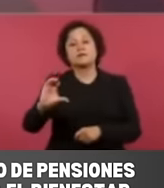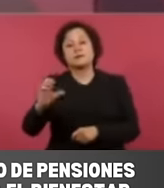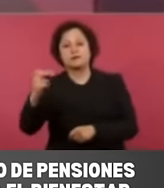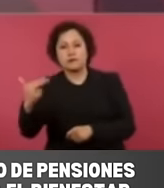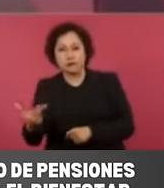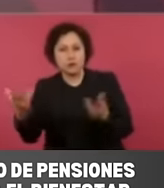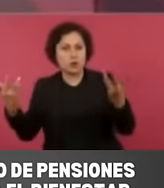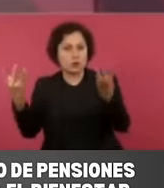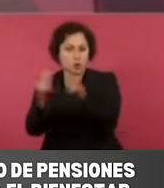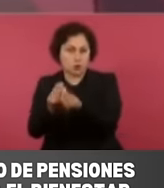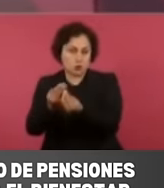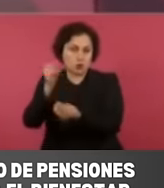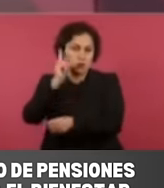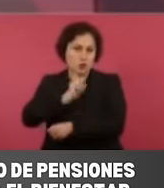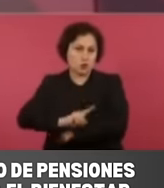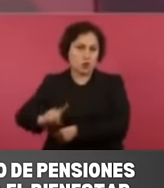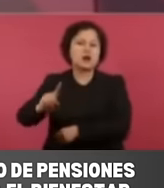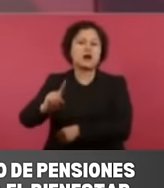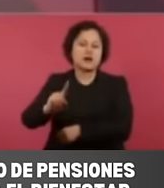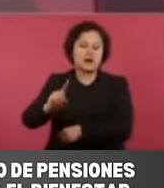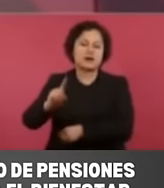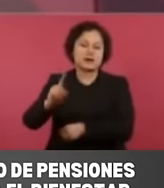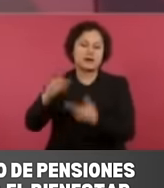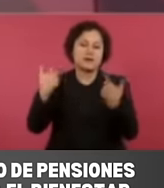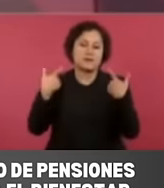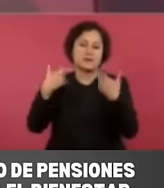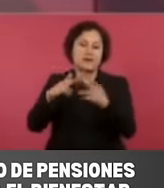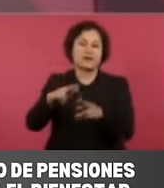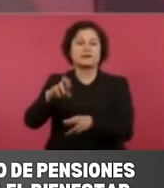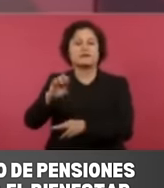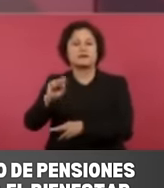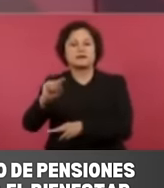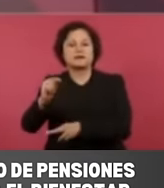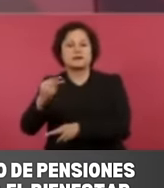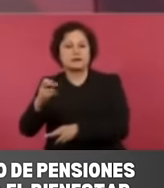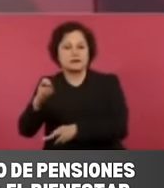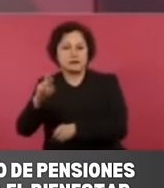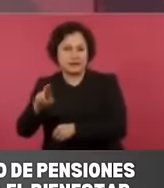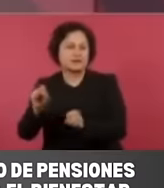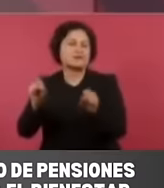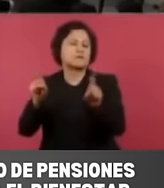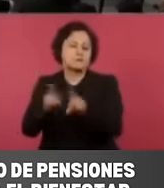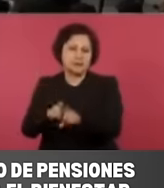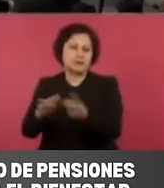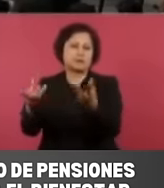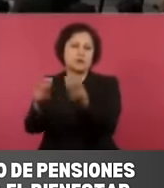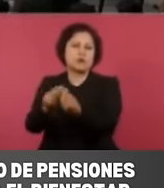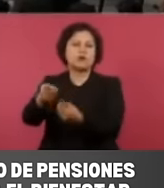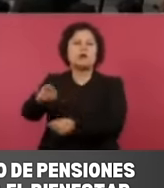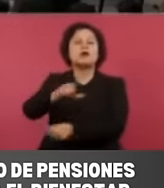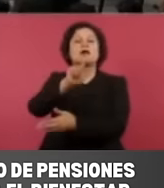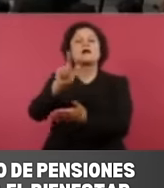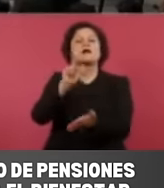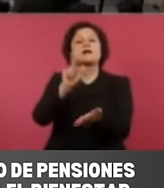con los trabajadores al servicio del Estado? Porque la primera